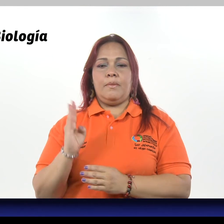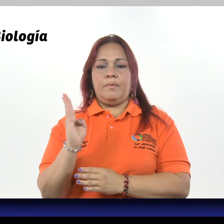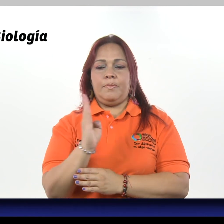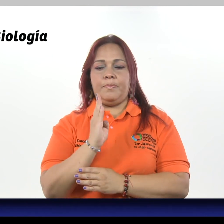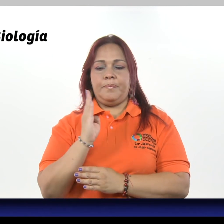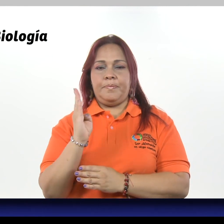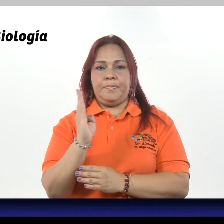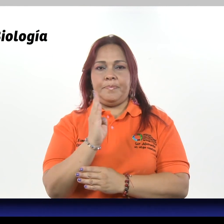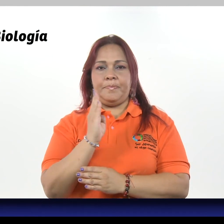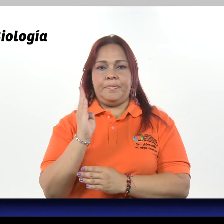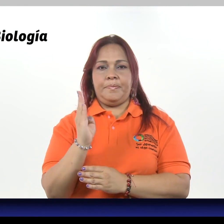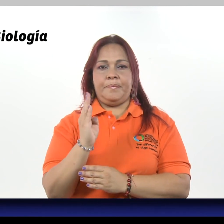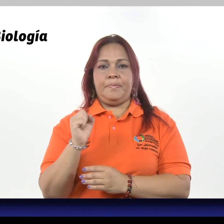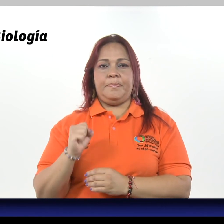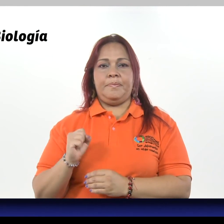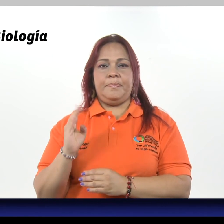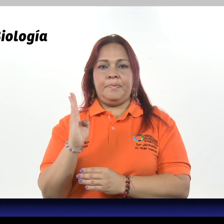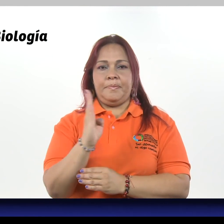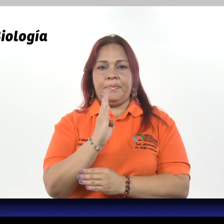biología.